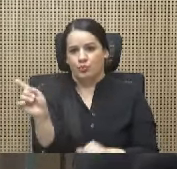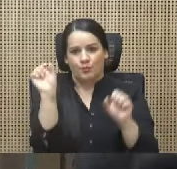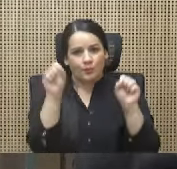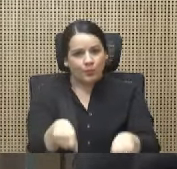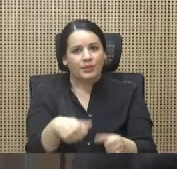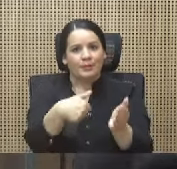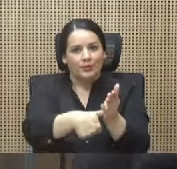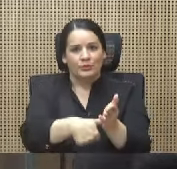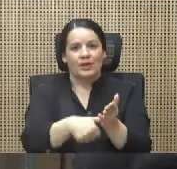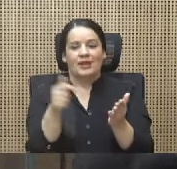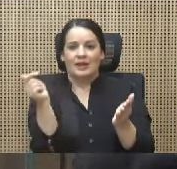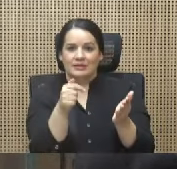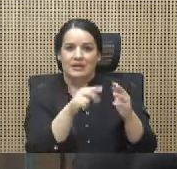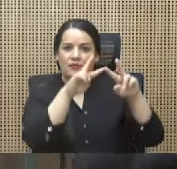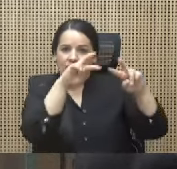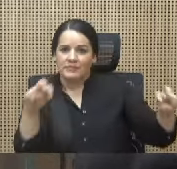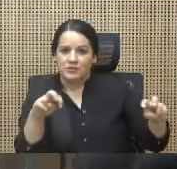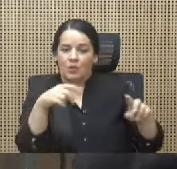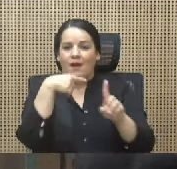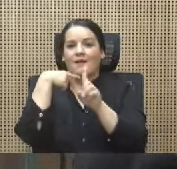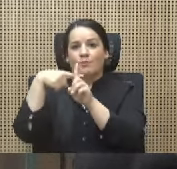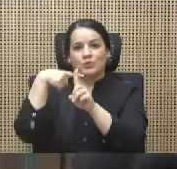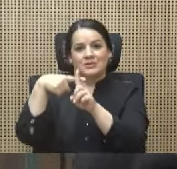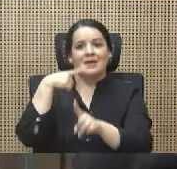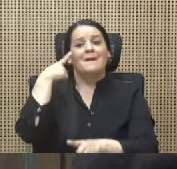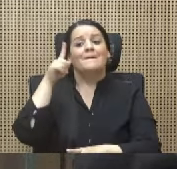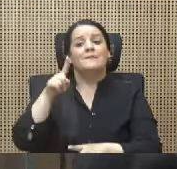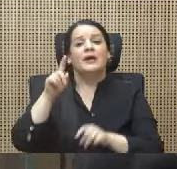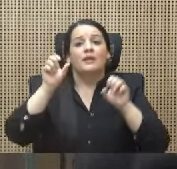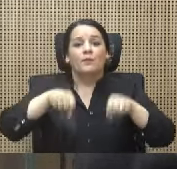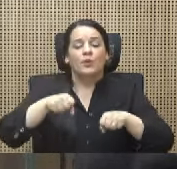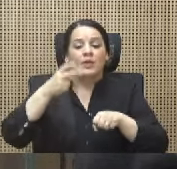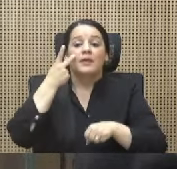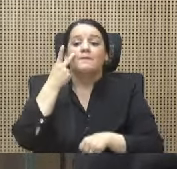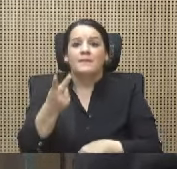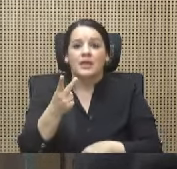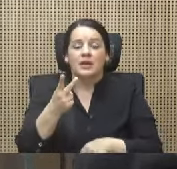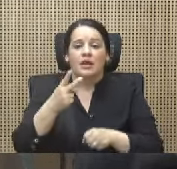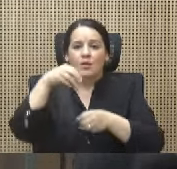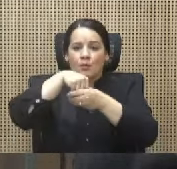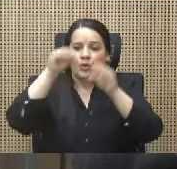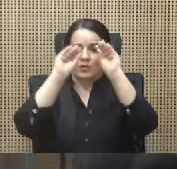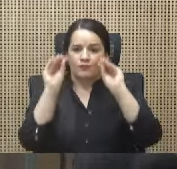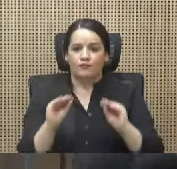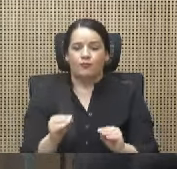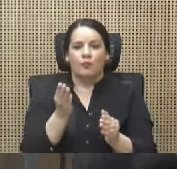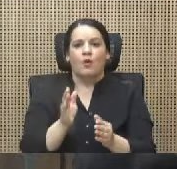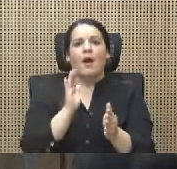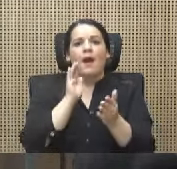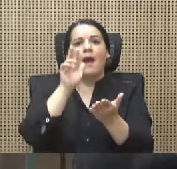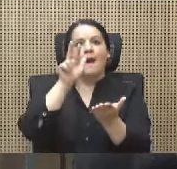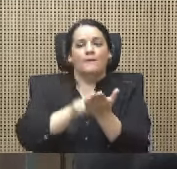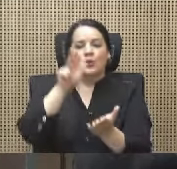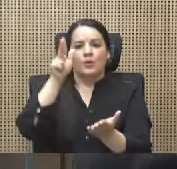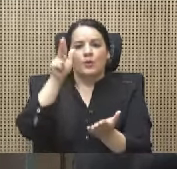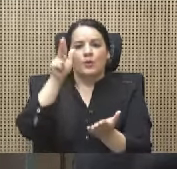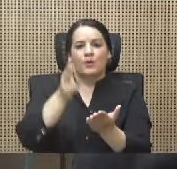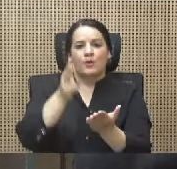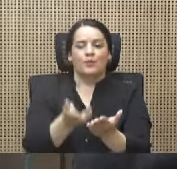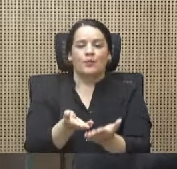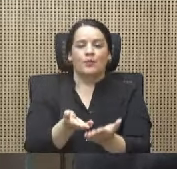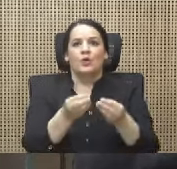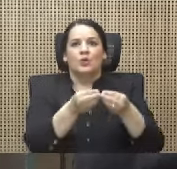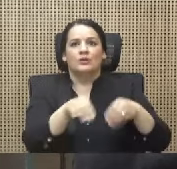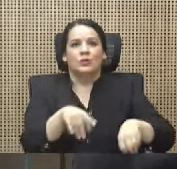a que puedan votar la revisión de forma afirmativa para poder ver por el fondo y aprobar esta moción. No sé si me reservo